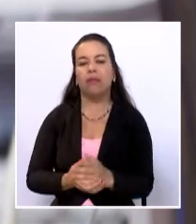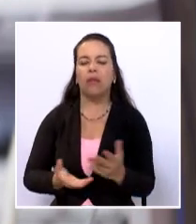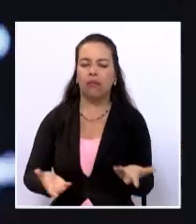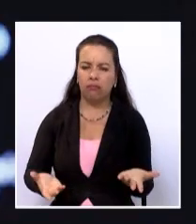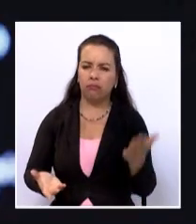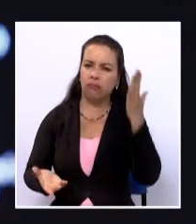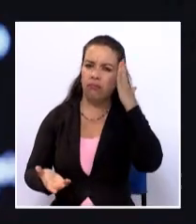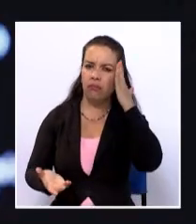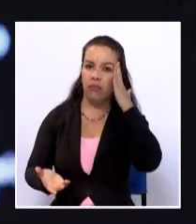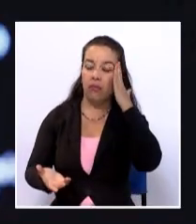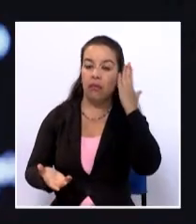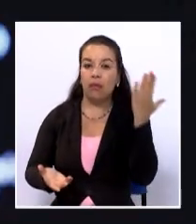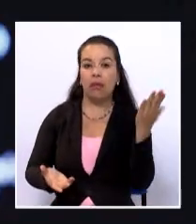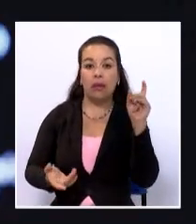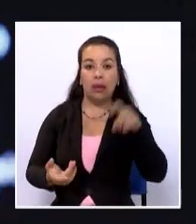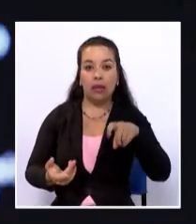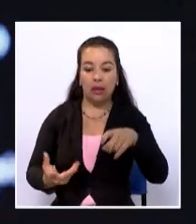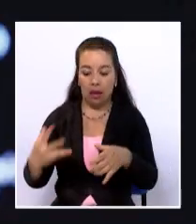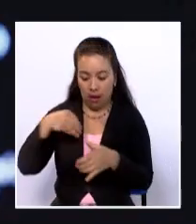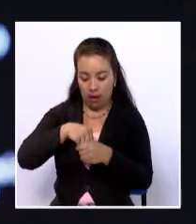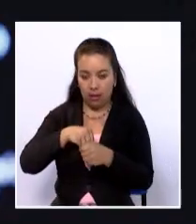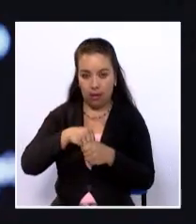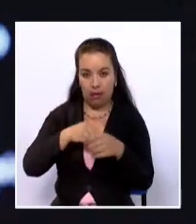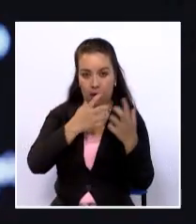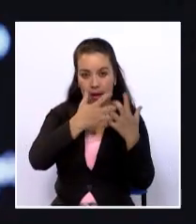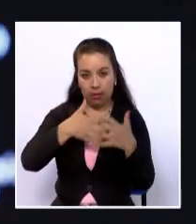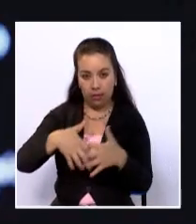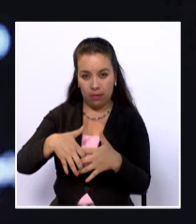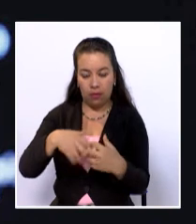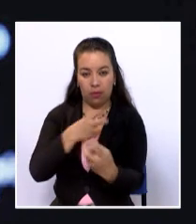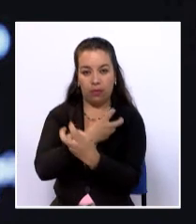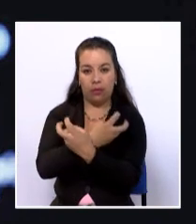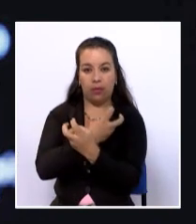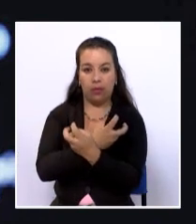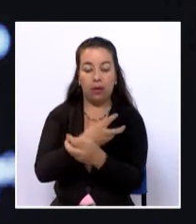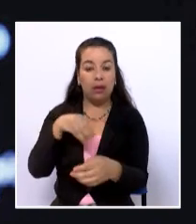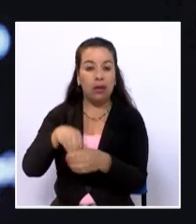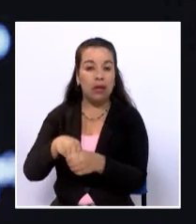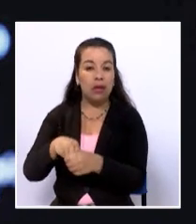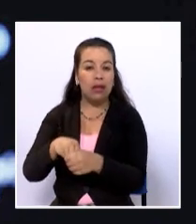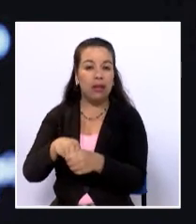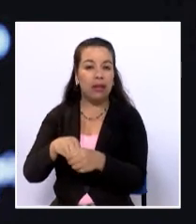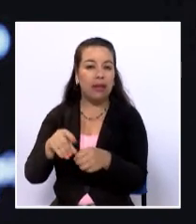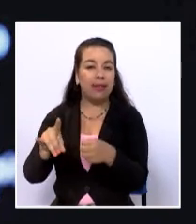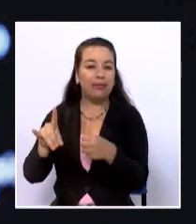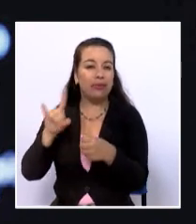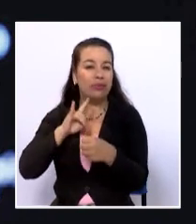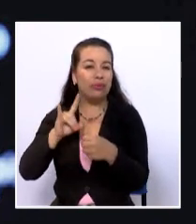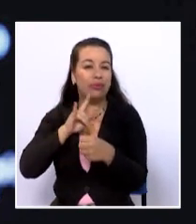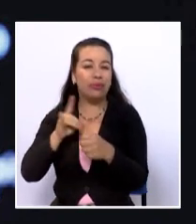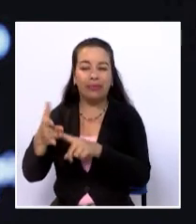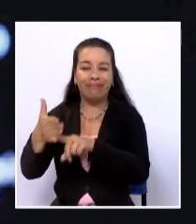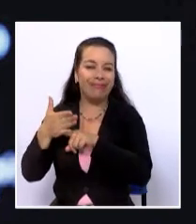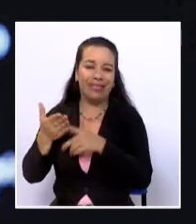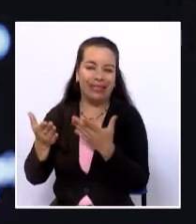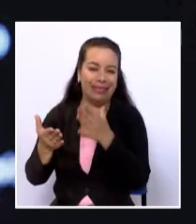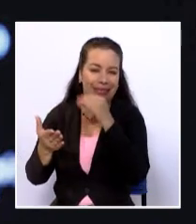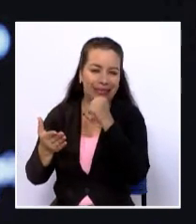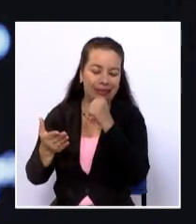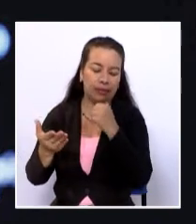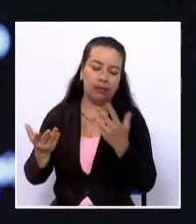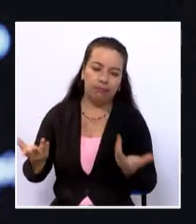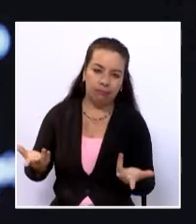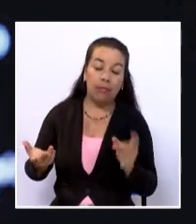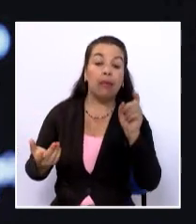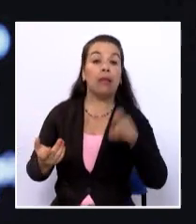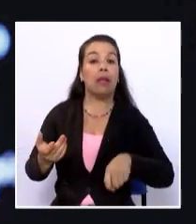obviamente esta es intraarticular y el sonido o sea la reflexión que produce el hueso no me deja valorar adecuadamente entonces en este caso